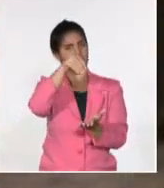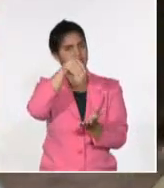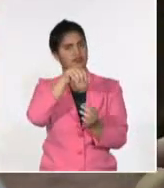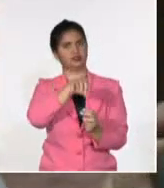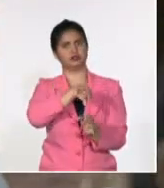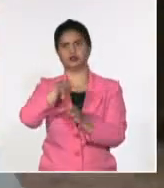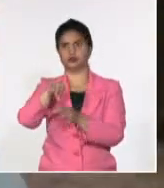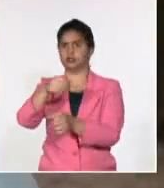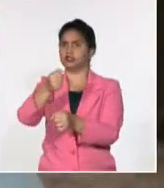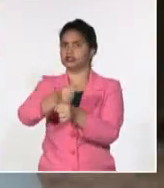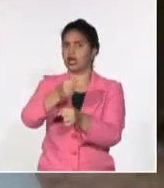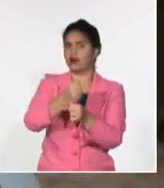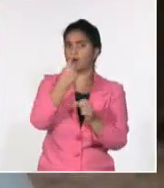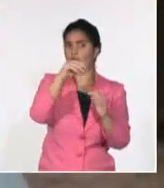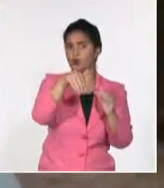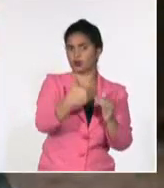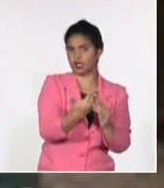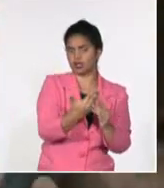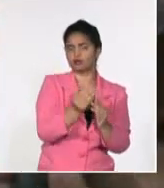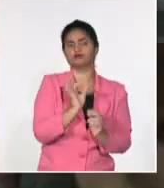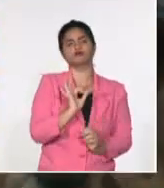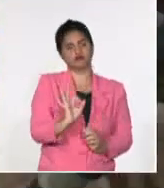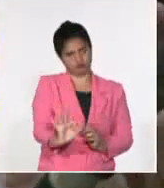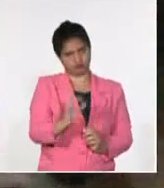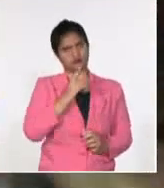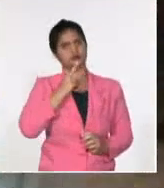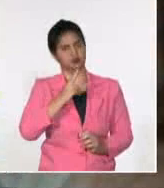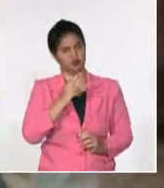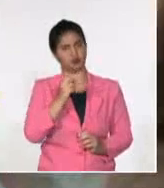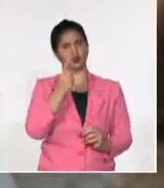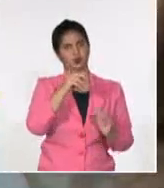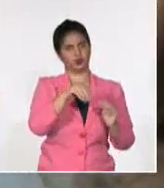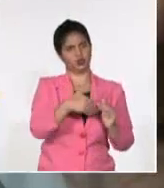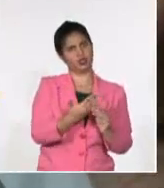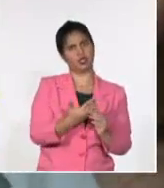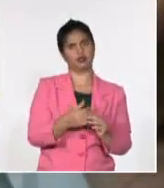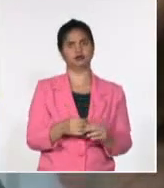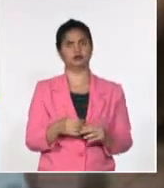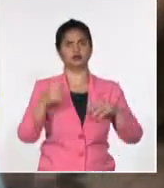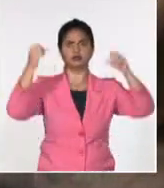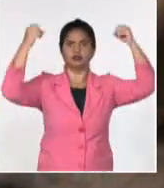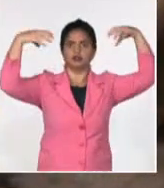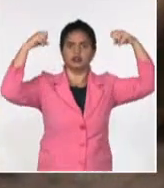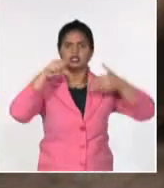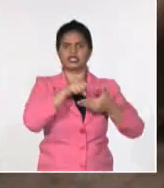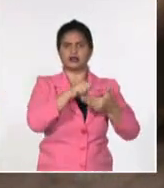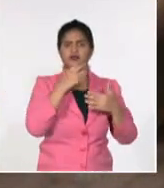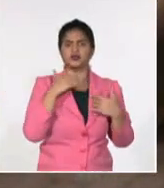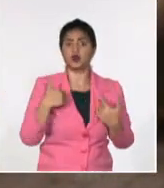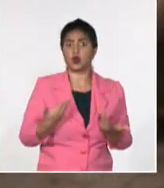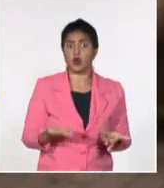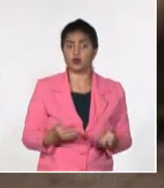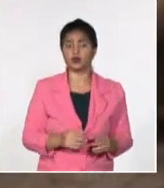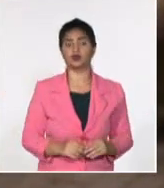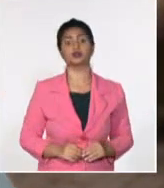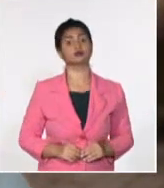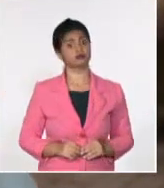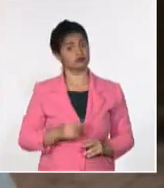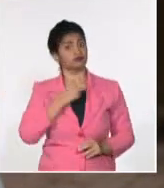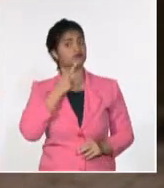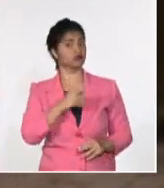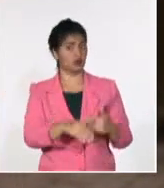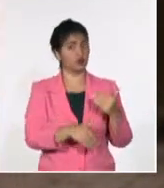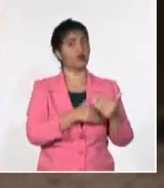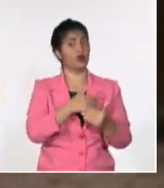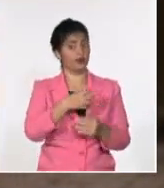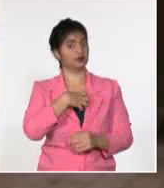en 24 horas? 24 horas. ¿Cómo los lleva la corriente? Bueno, a ver, ese es uno de los problemas que hay veces que tenemos, ¿no?